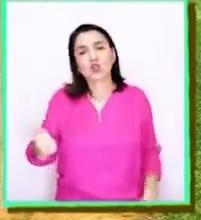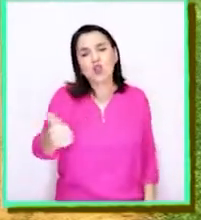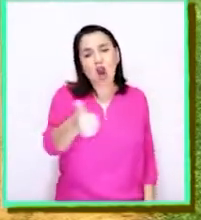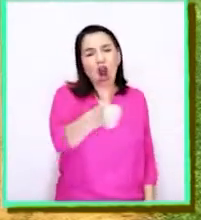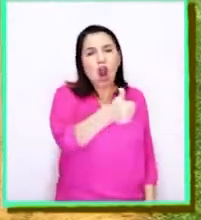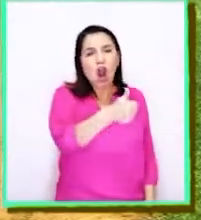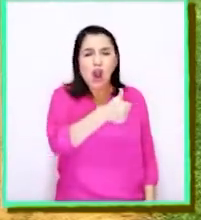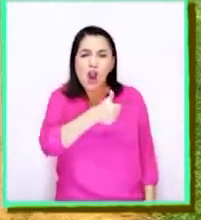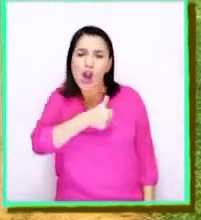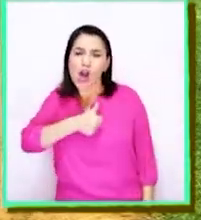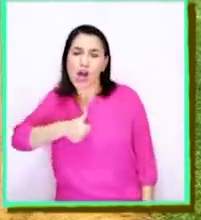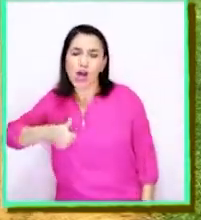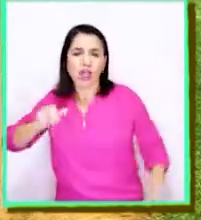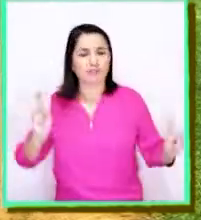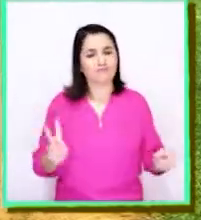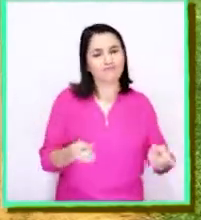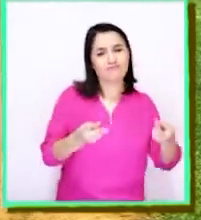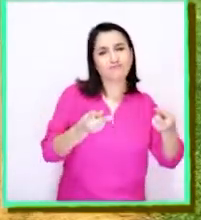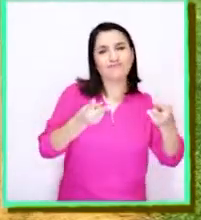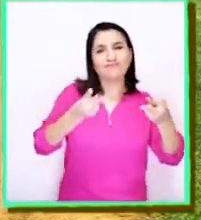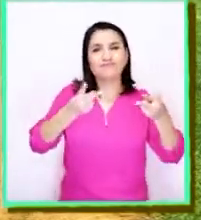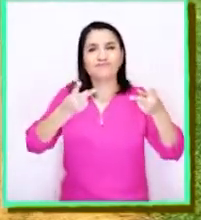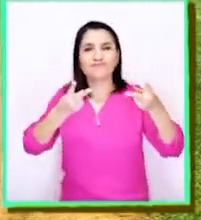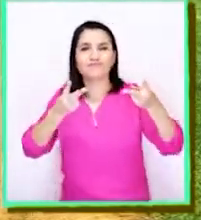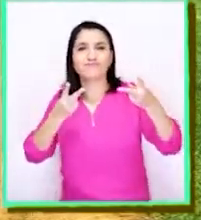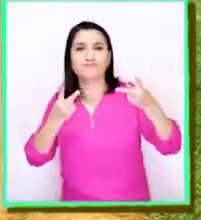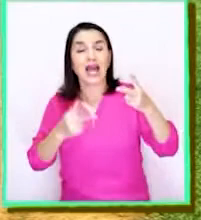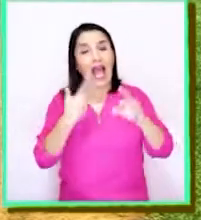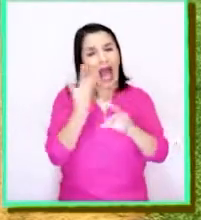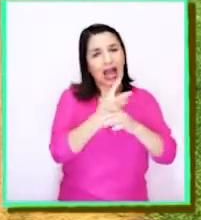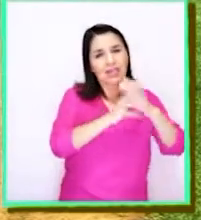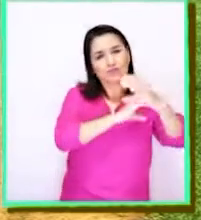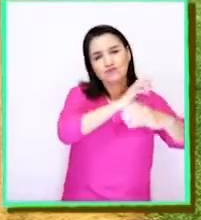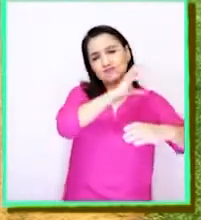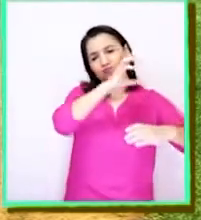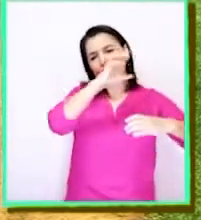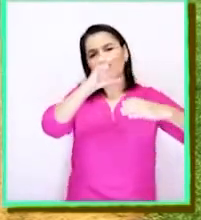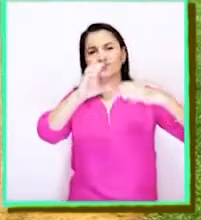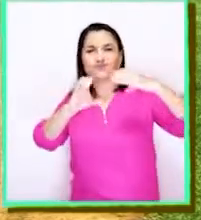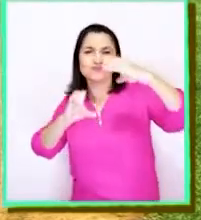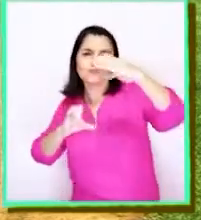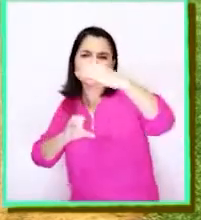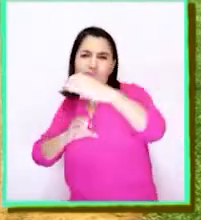Todos los seres vivos se encuentran en un ciclo.